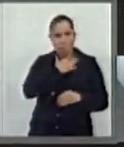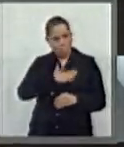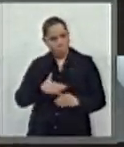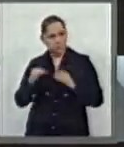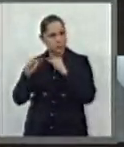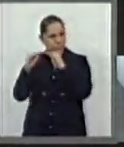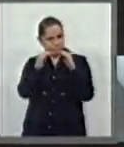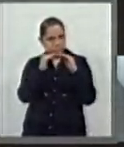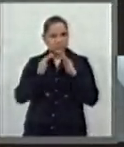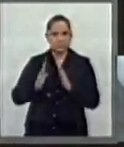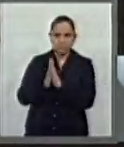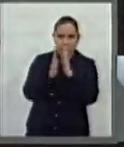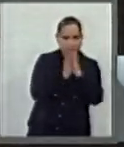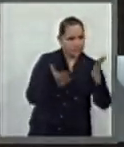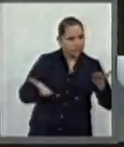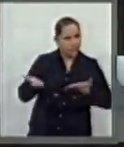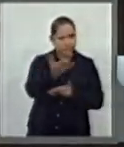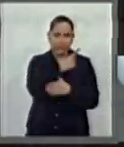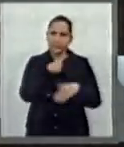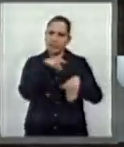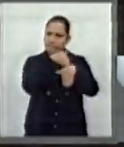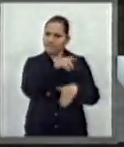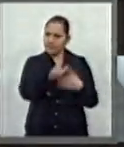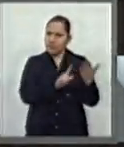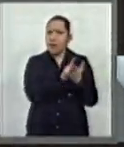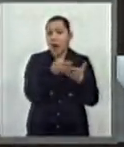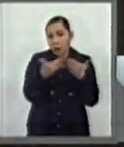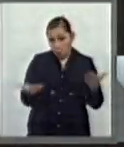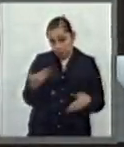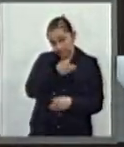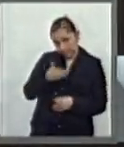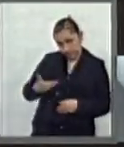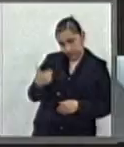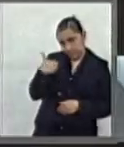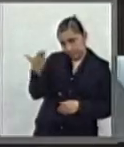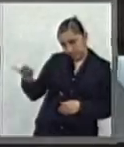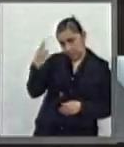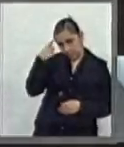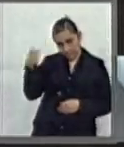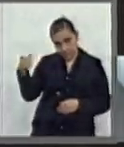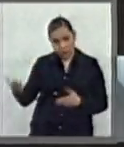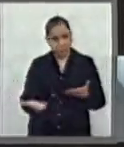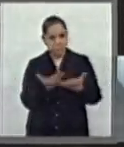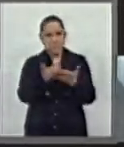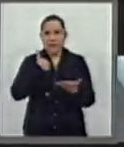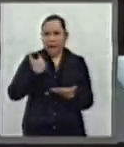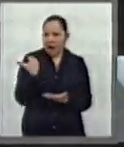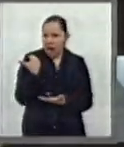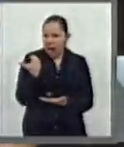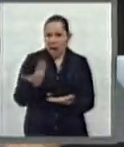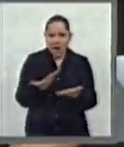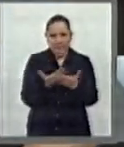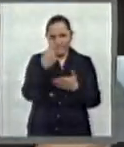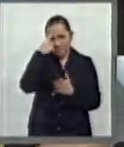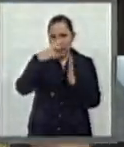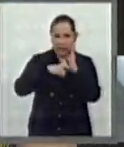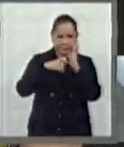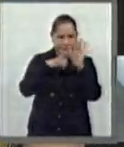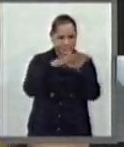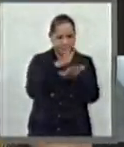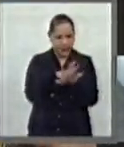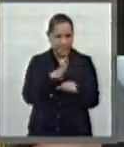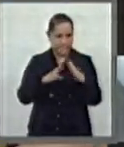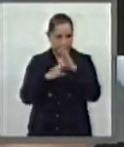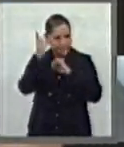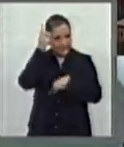Solicito, Presidenta, ponga a consideración del Pleno la propuesta de modificación que entregué hace unos momentos a la mesa